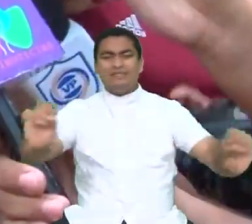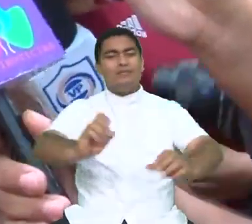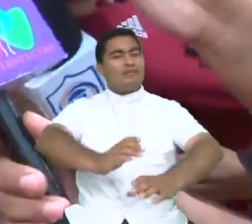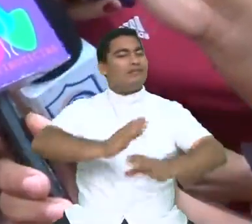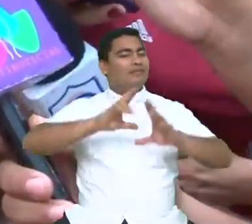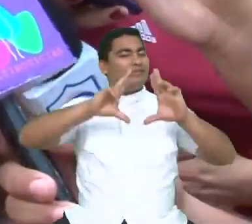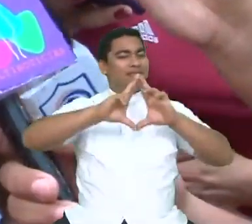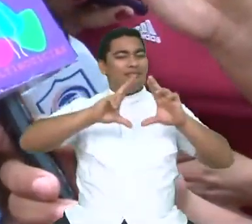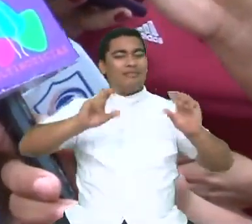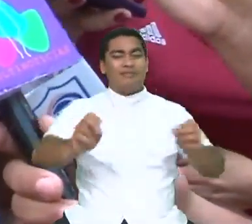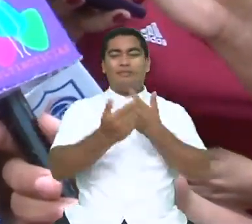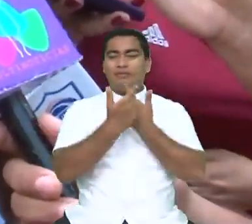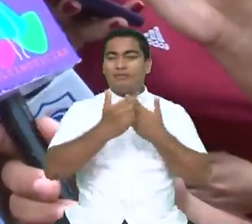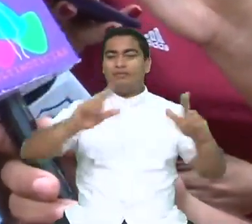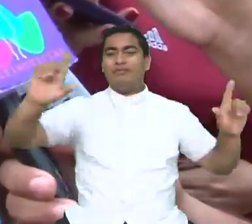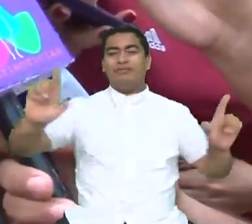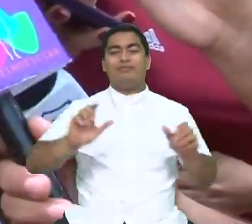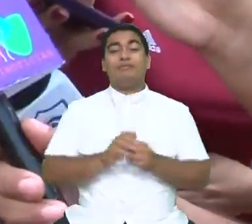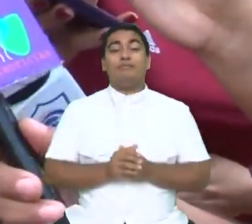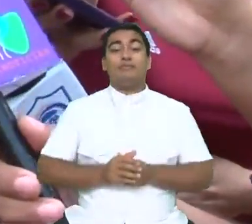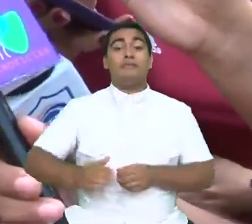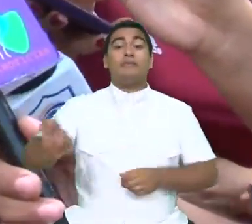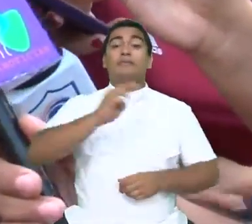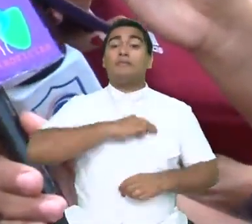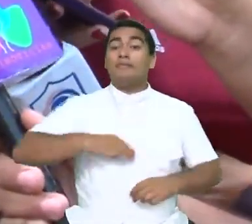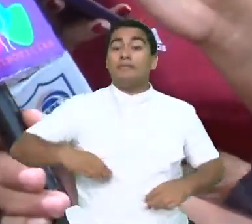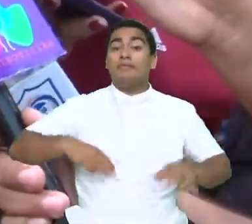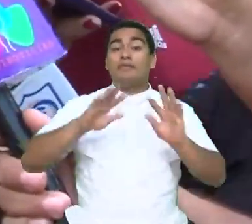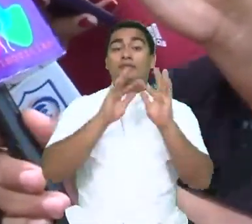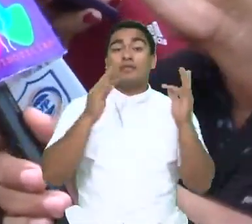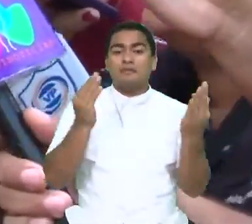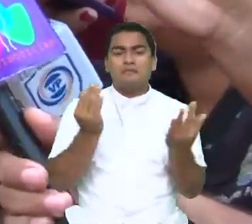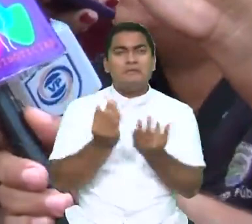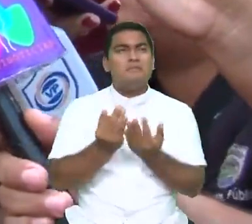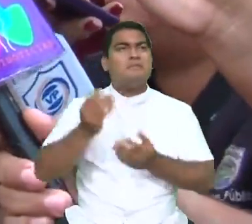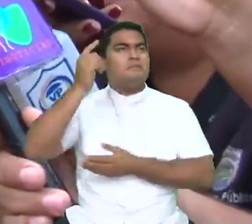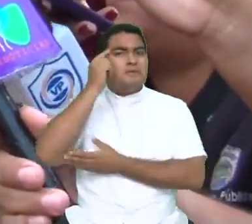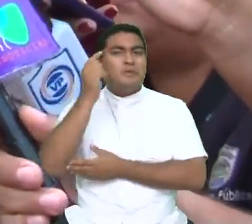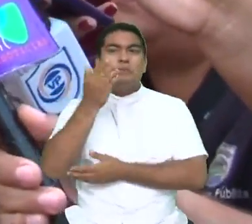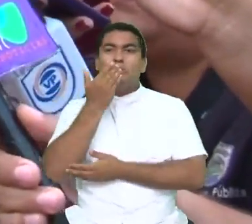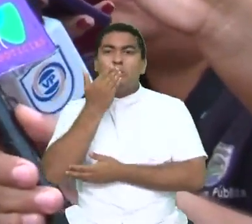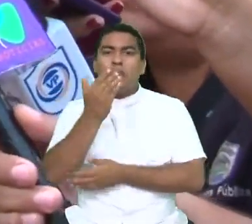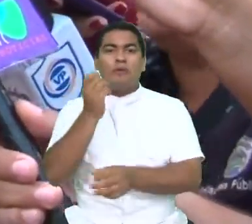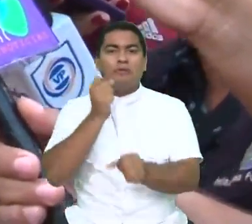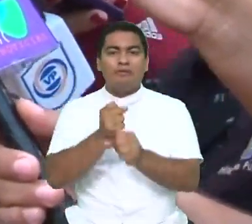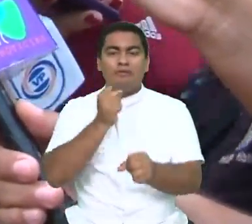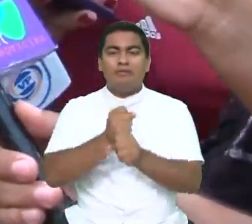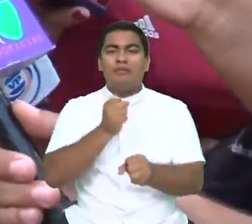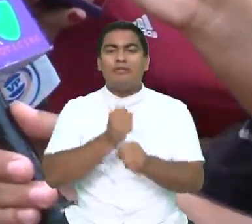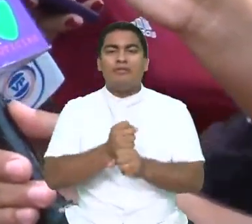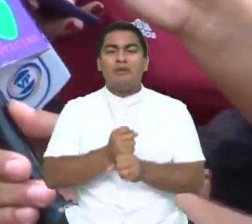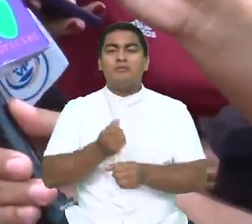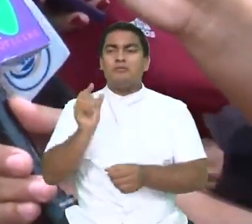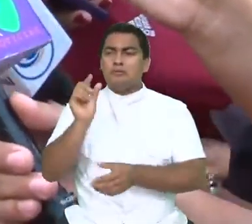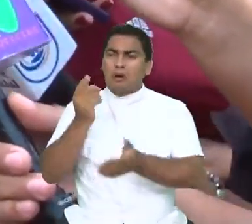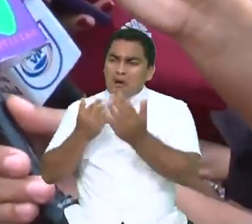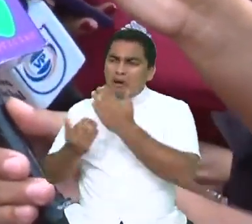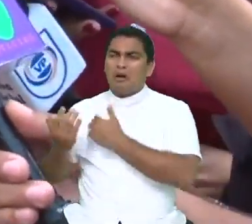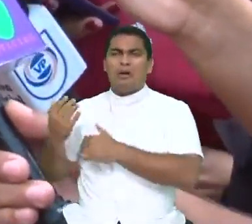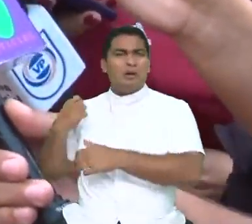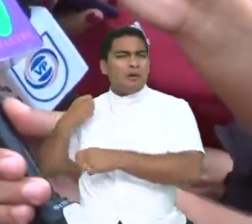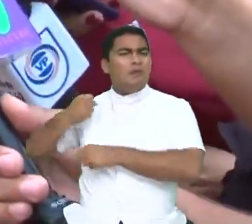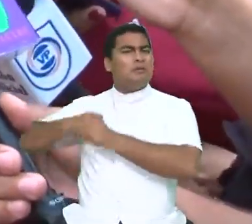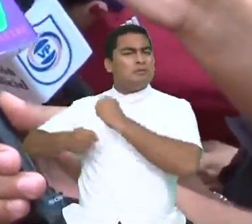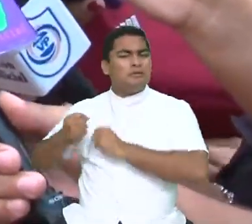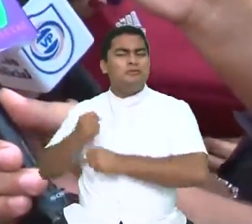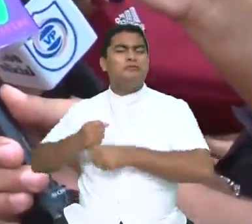nosotros como Ministerio de la Familia, esto viene a reforzar todavía aún más el trabajo que se ha venido realizando en los últimos años en pro